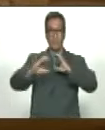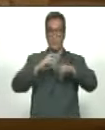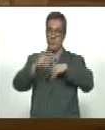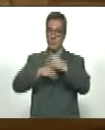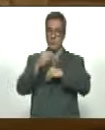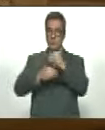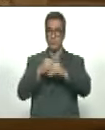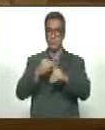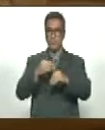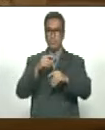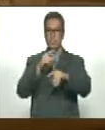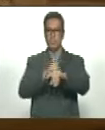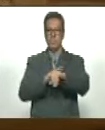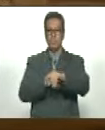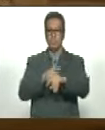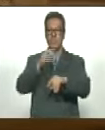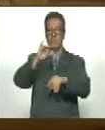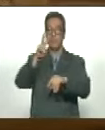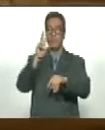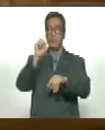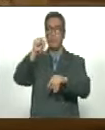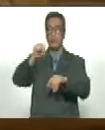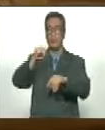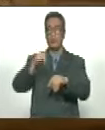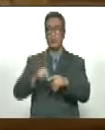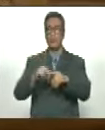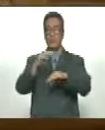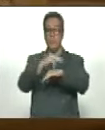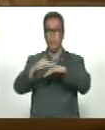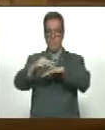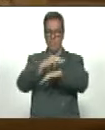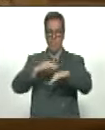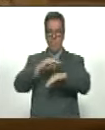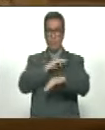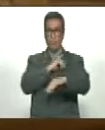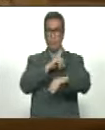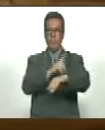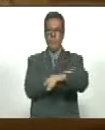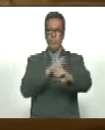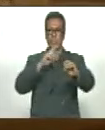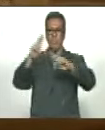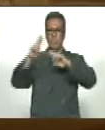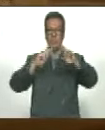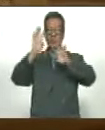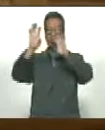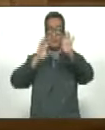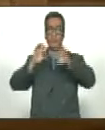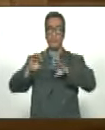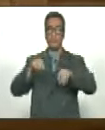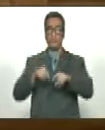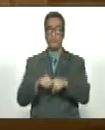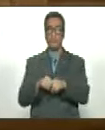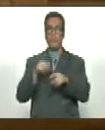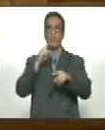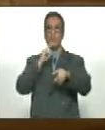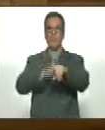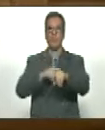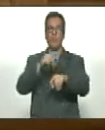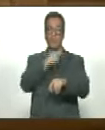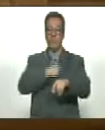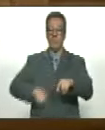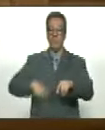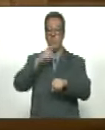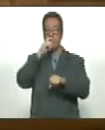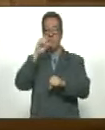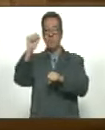comunicaciones suscritas por el ciudadano Iván Eduardo Gil Pinto, ministro del Poder Popular para Relaciones Exteriores, mediante las cuales el ciudadano Nicolás